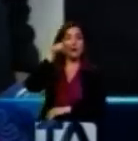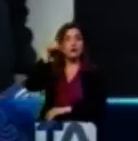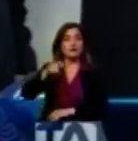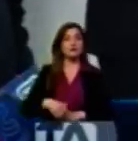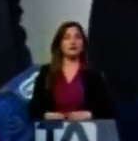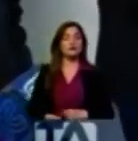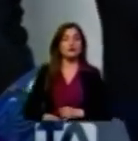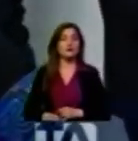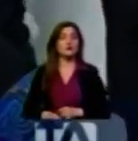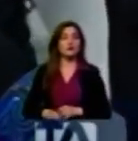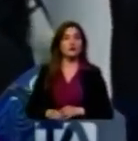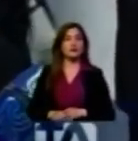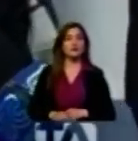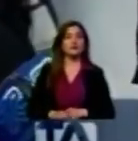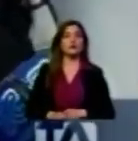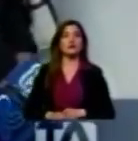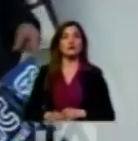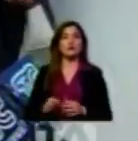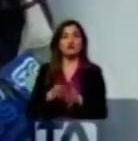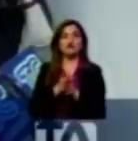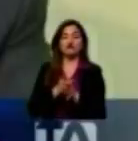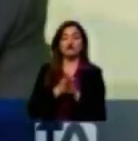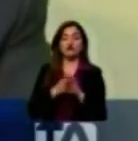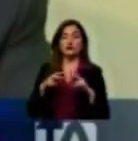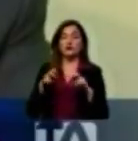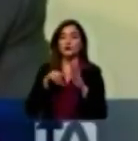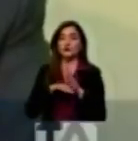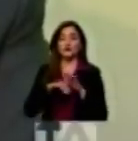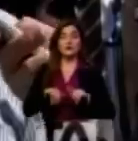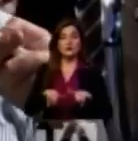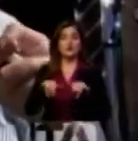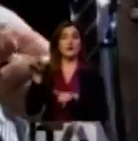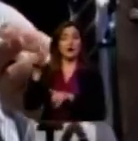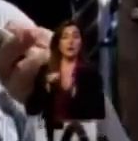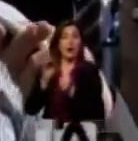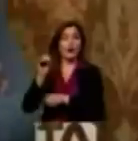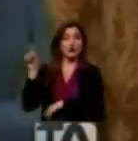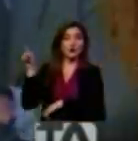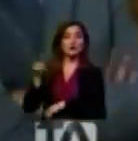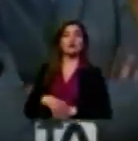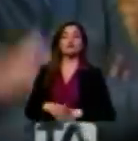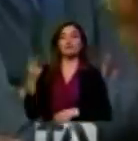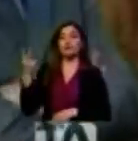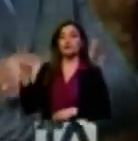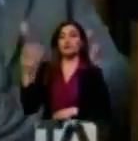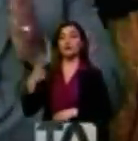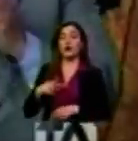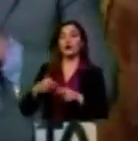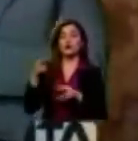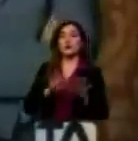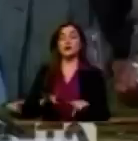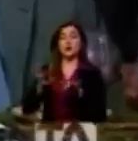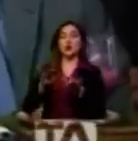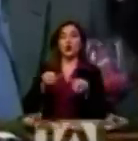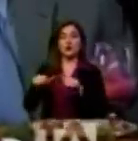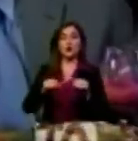General. Sí, la investigación arrancó inmediatamente, la investigación continúa. Los hermanos Vinicio y Fernando Alvarado Espinel, exsecretario